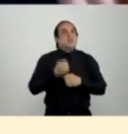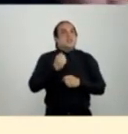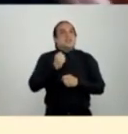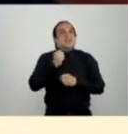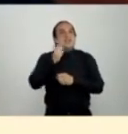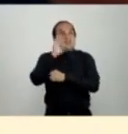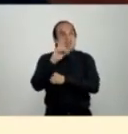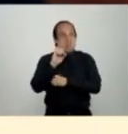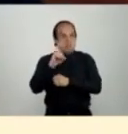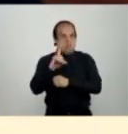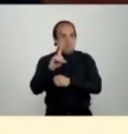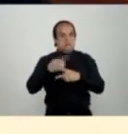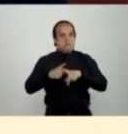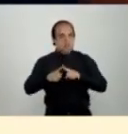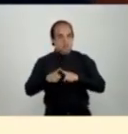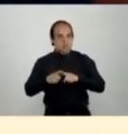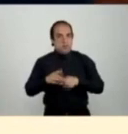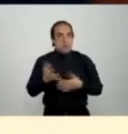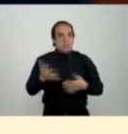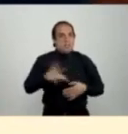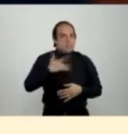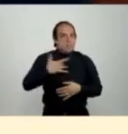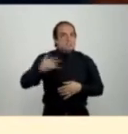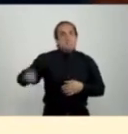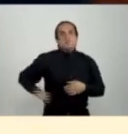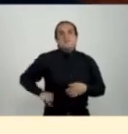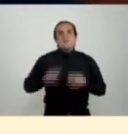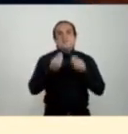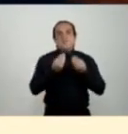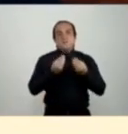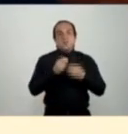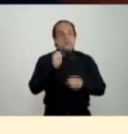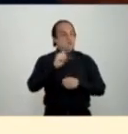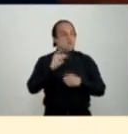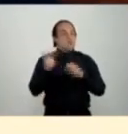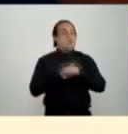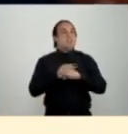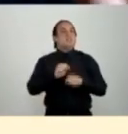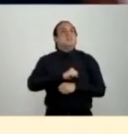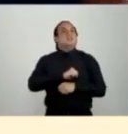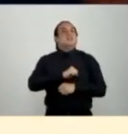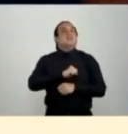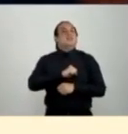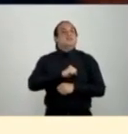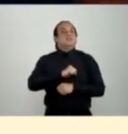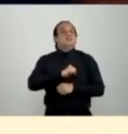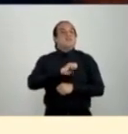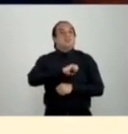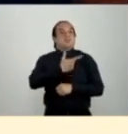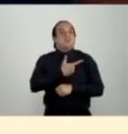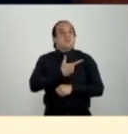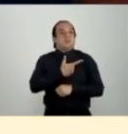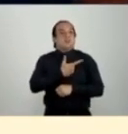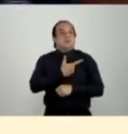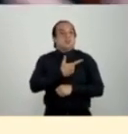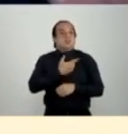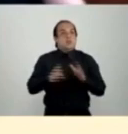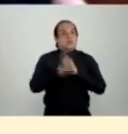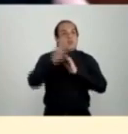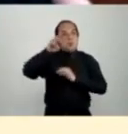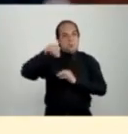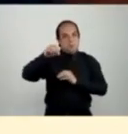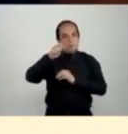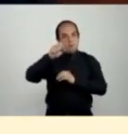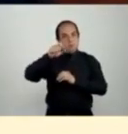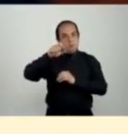parece interesantísimo. Bueno, es lo mismo en España. Lo que pasa es que en España, pues obviamente, Vázquez Montalbán adopta